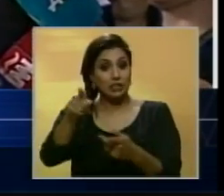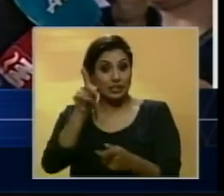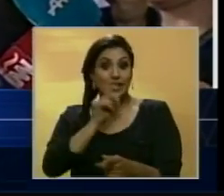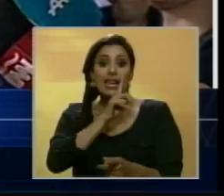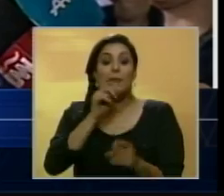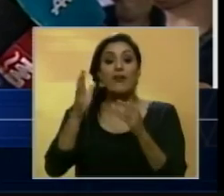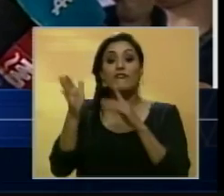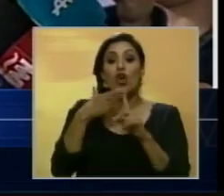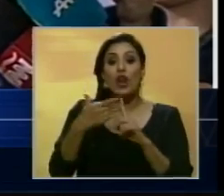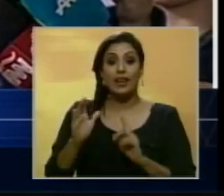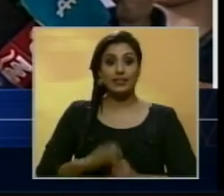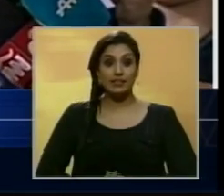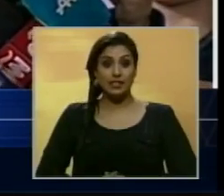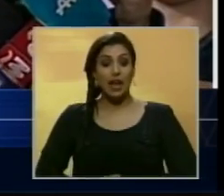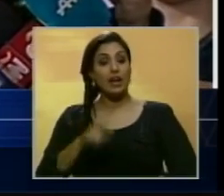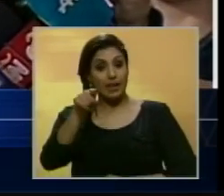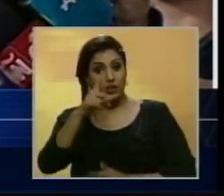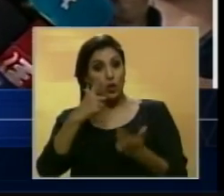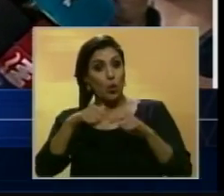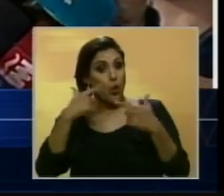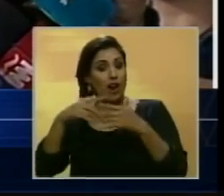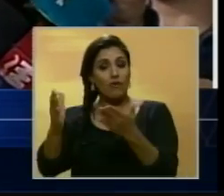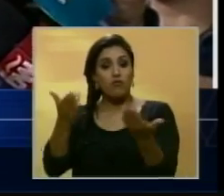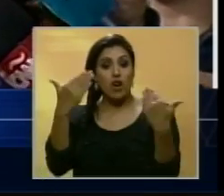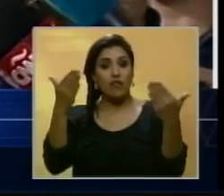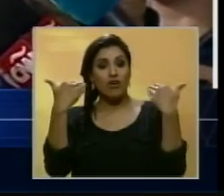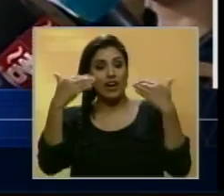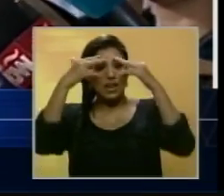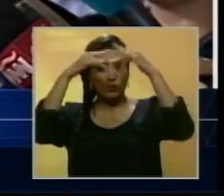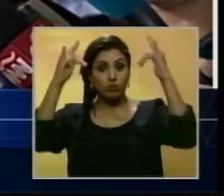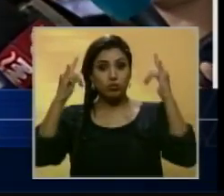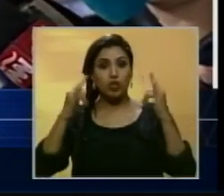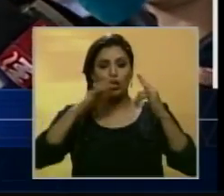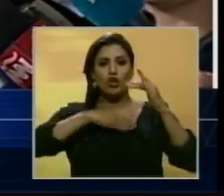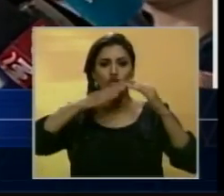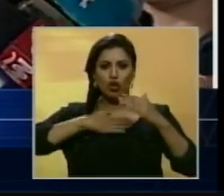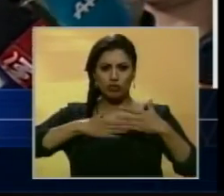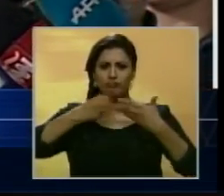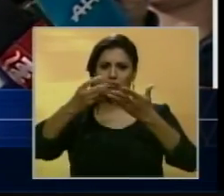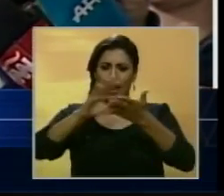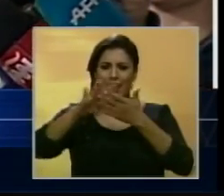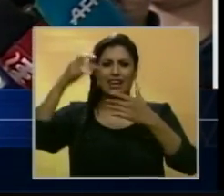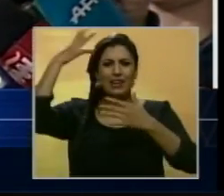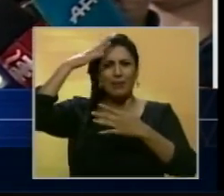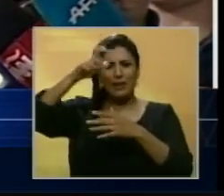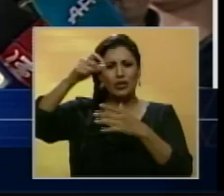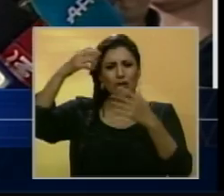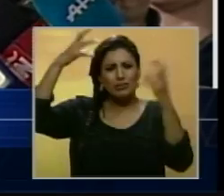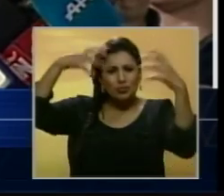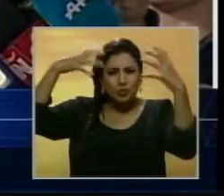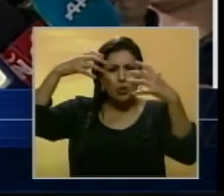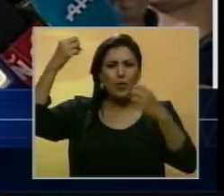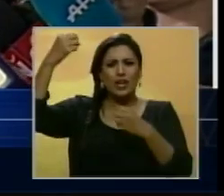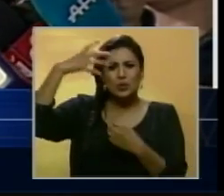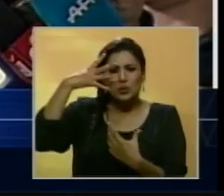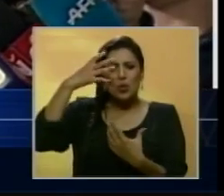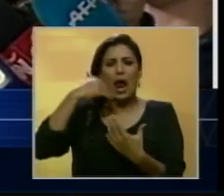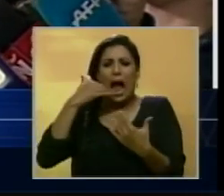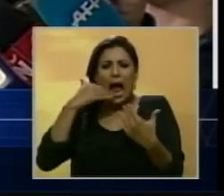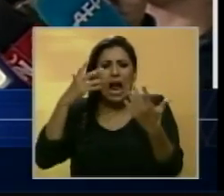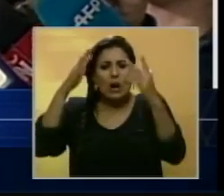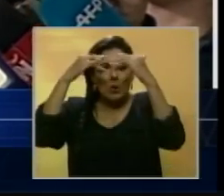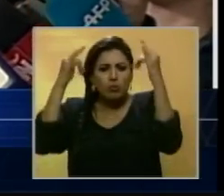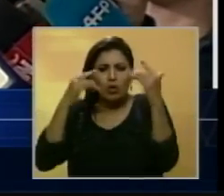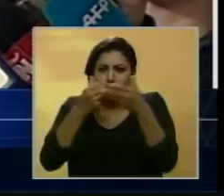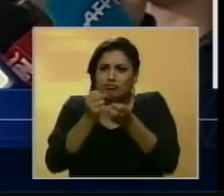es violencia. En varios sitios han retirado los toldos que habíamos colocado nosotros para proteger a la gente del sol o de la